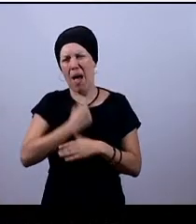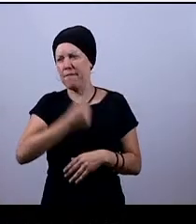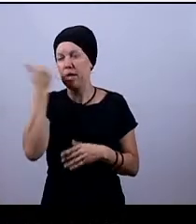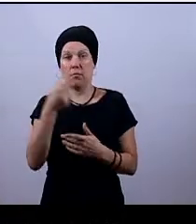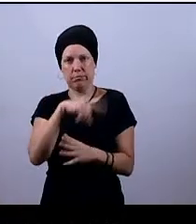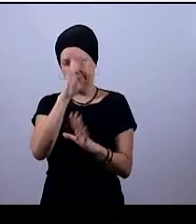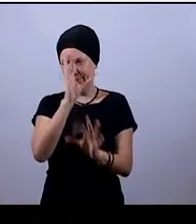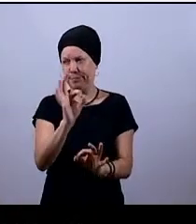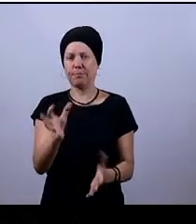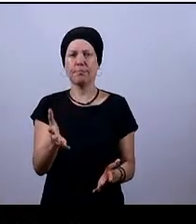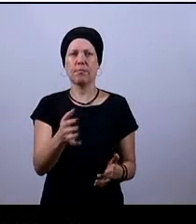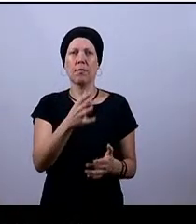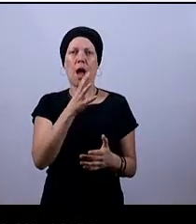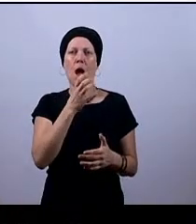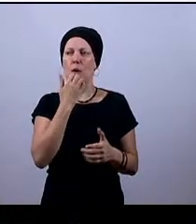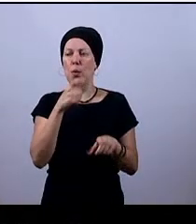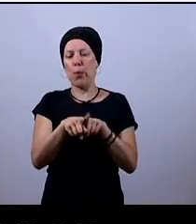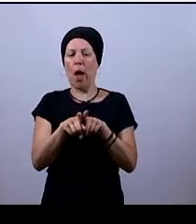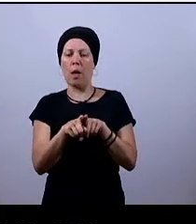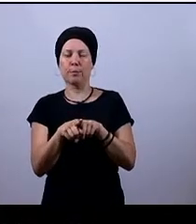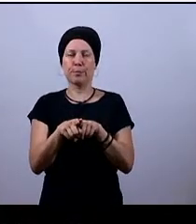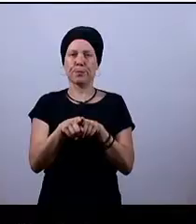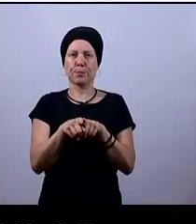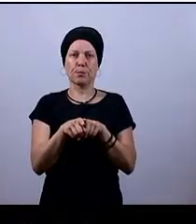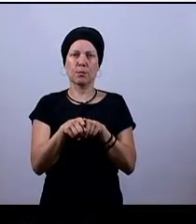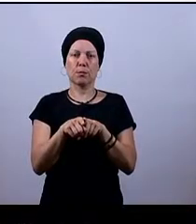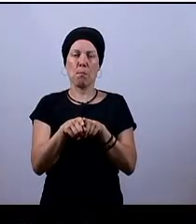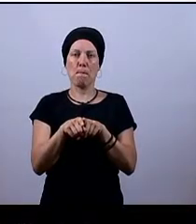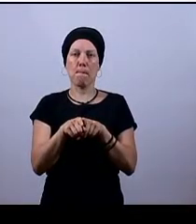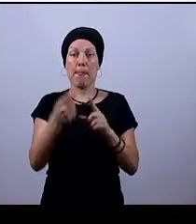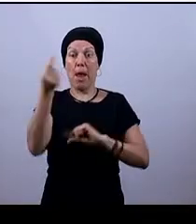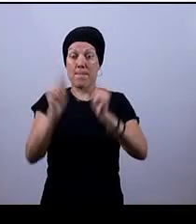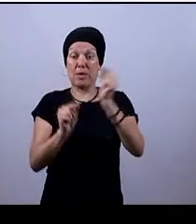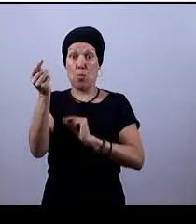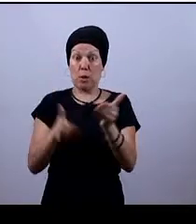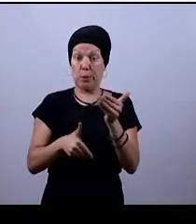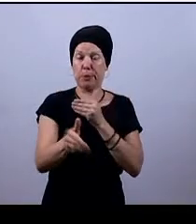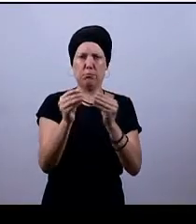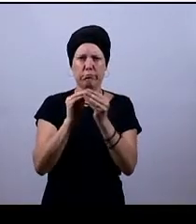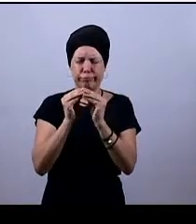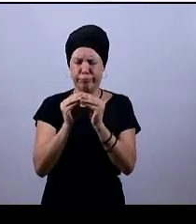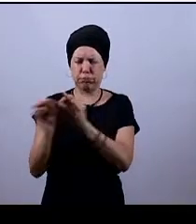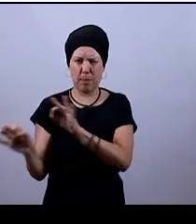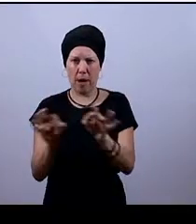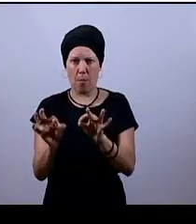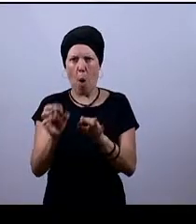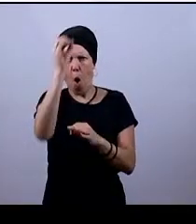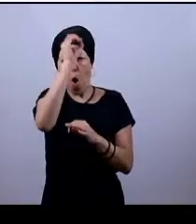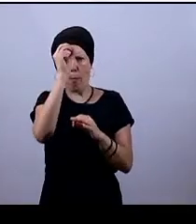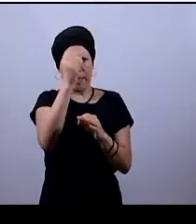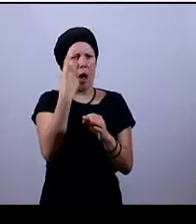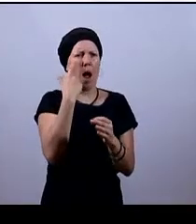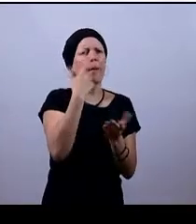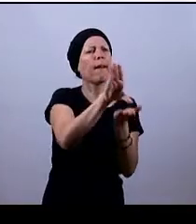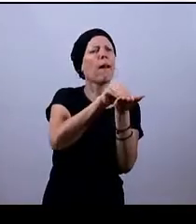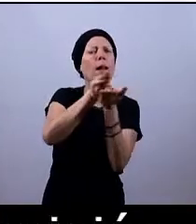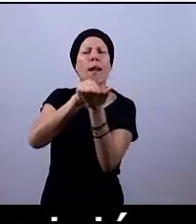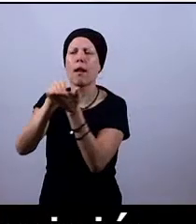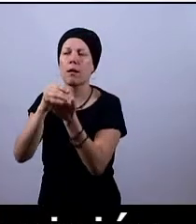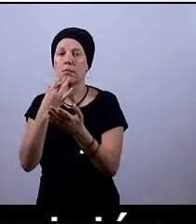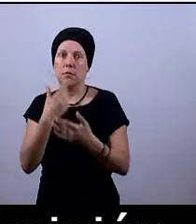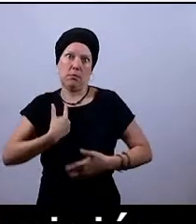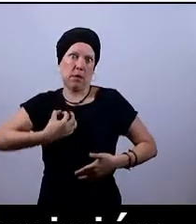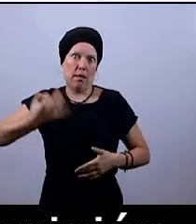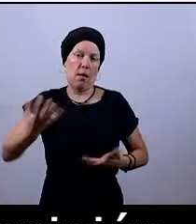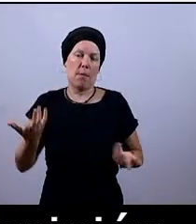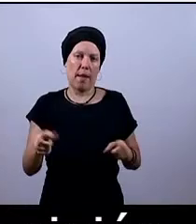supuesto, a la hora de confeccionar esos próximos presupuestos contaremos con su opinión si verdaderamente ponen encima de